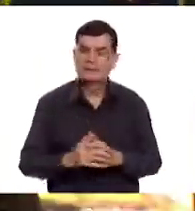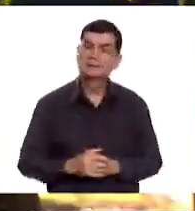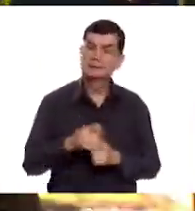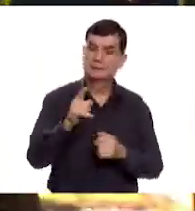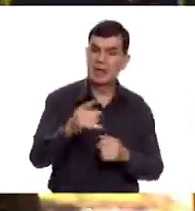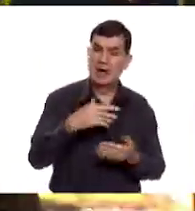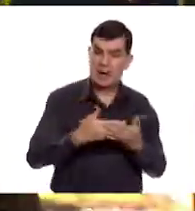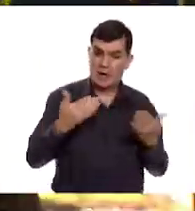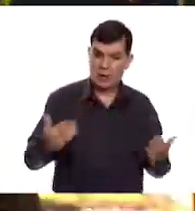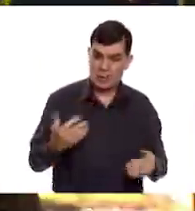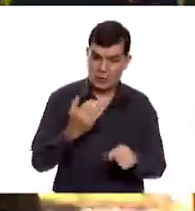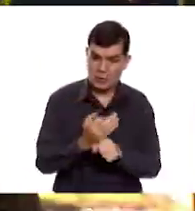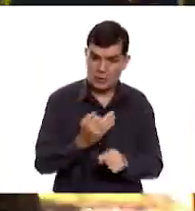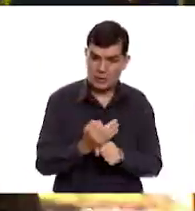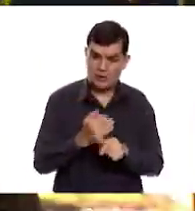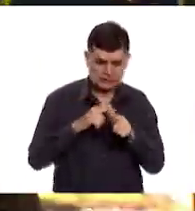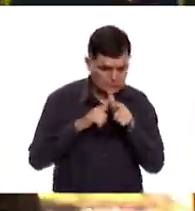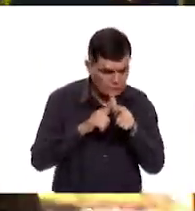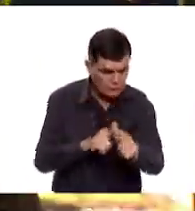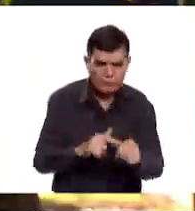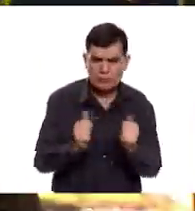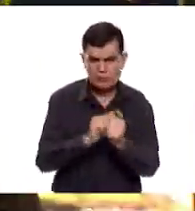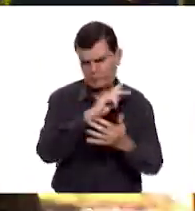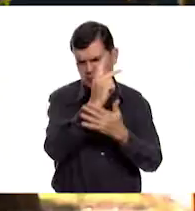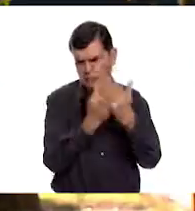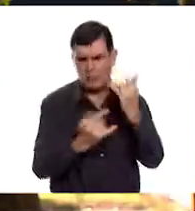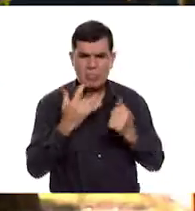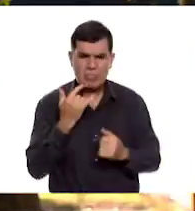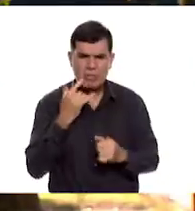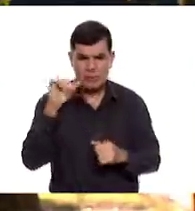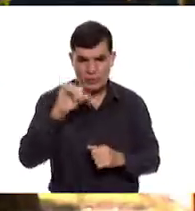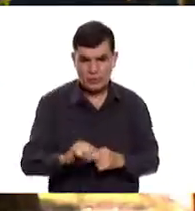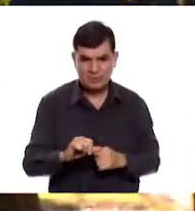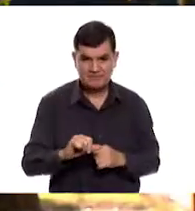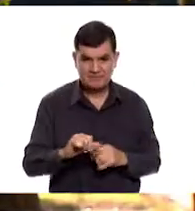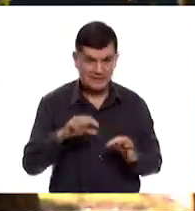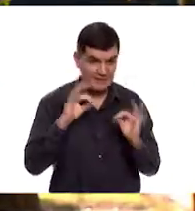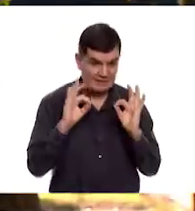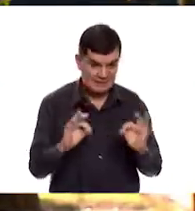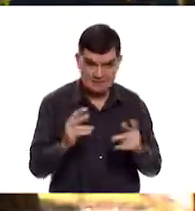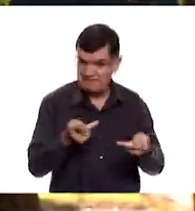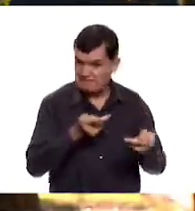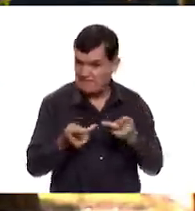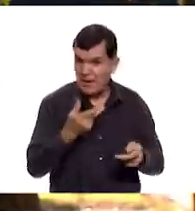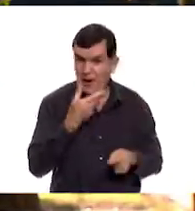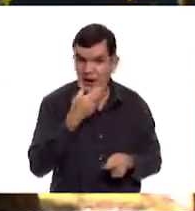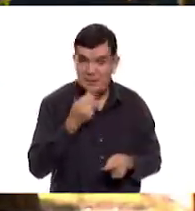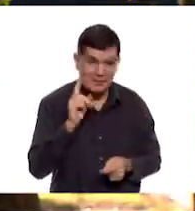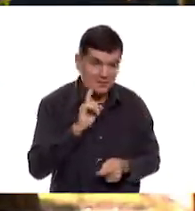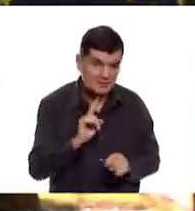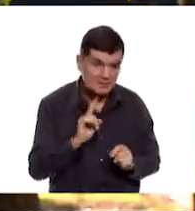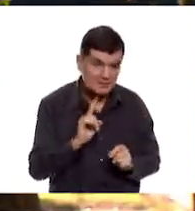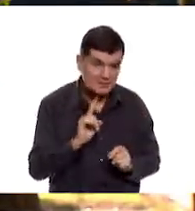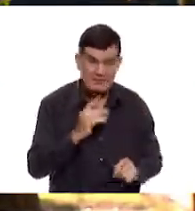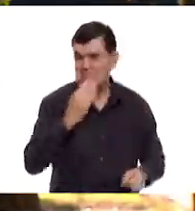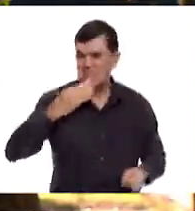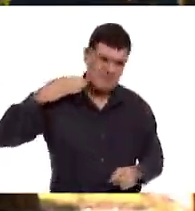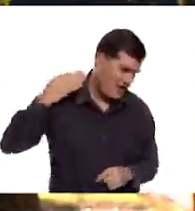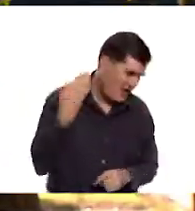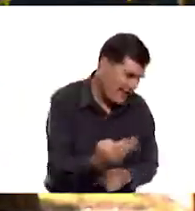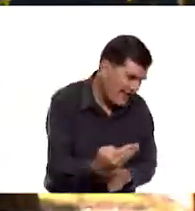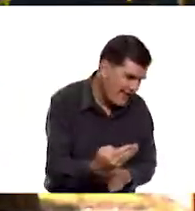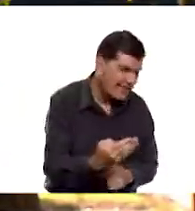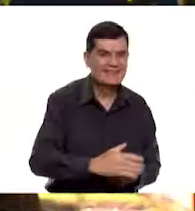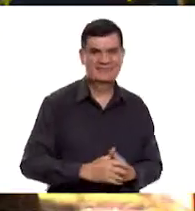Ahora es momento de seguir con el programa de hoy. ¿Listas? ¿Listos? ¡Muy